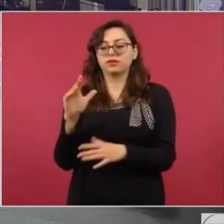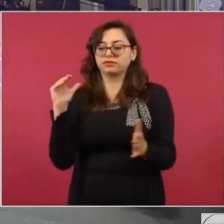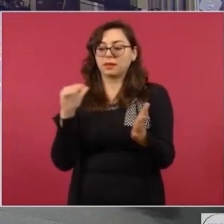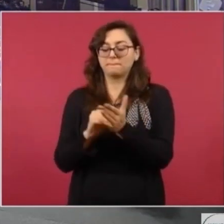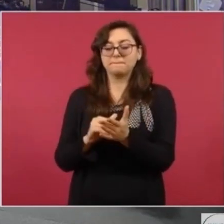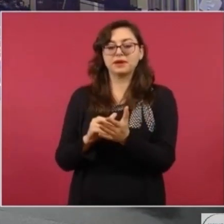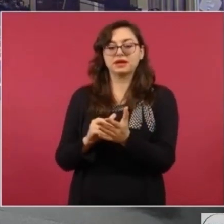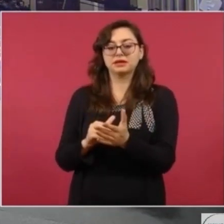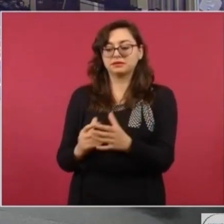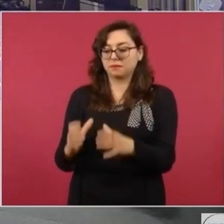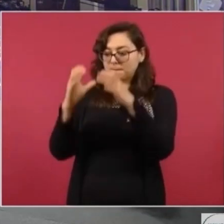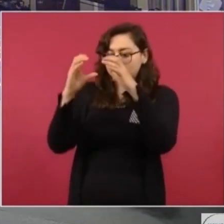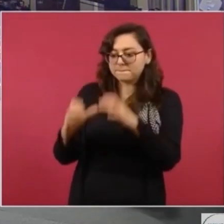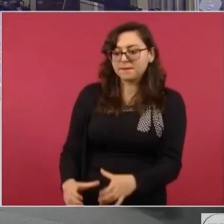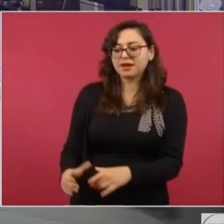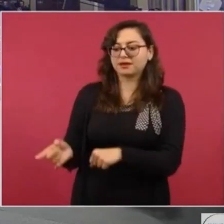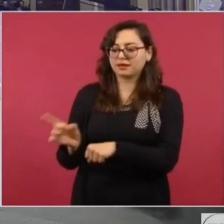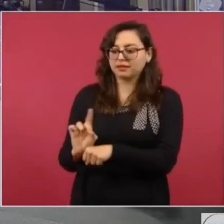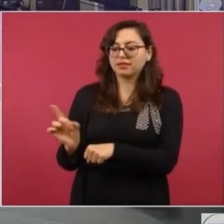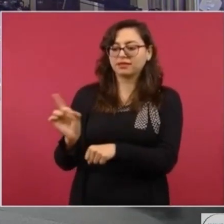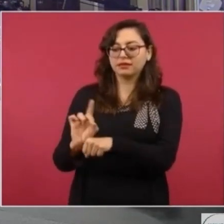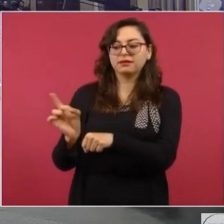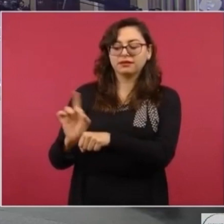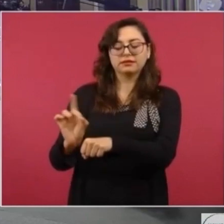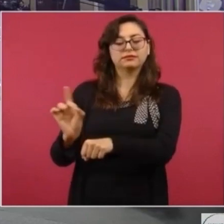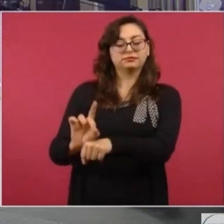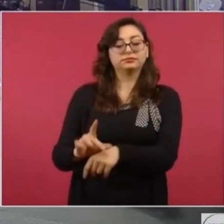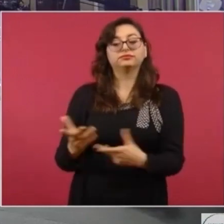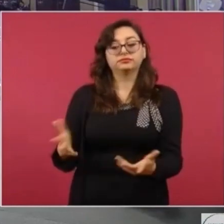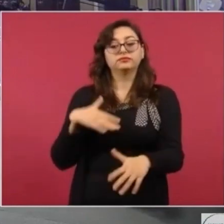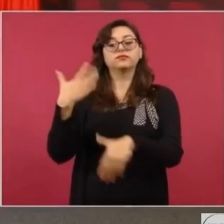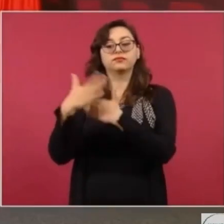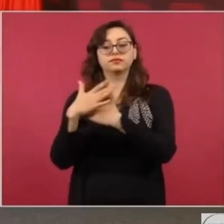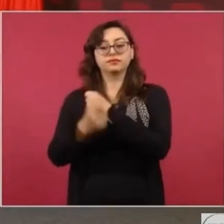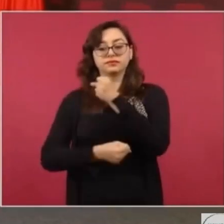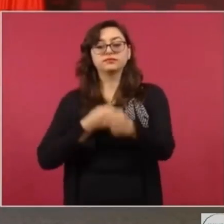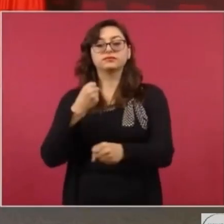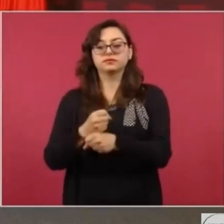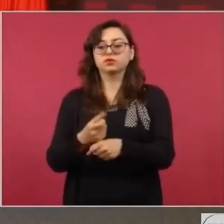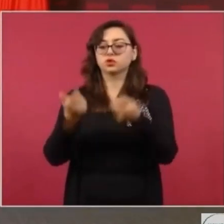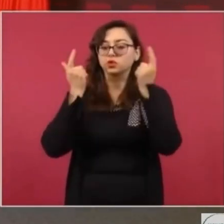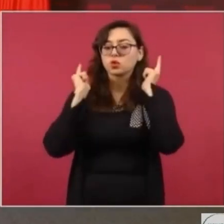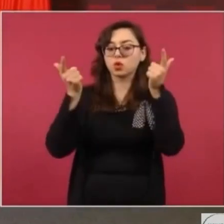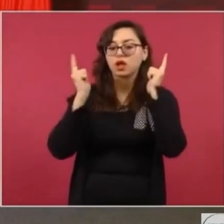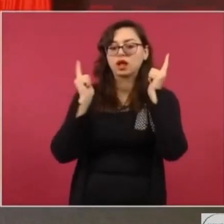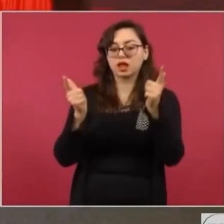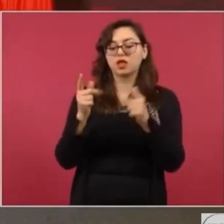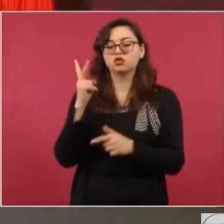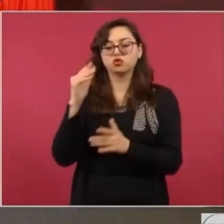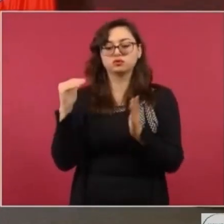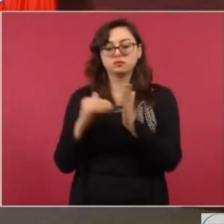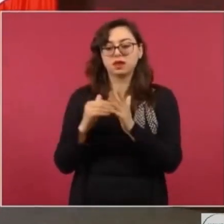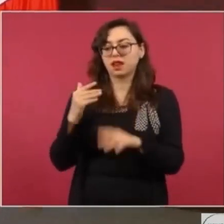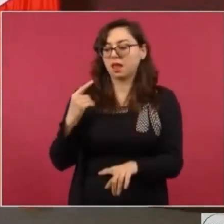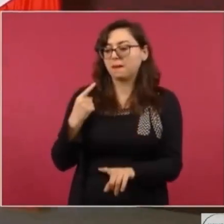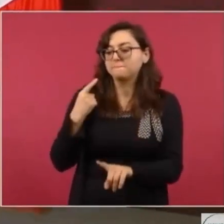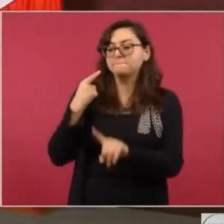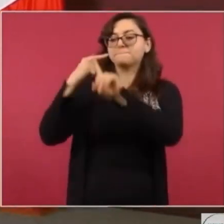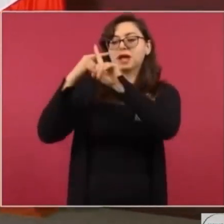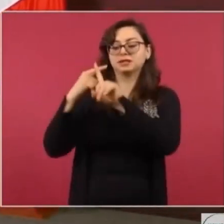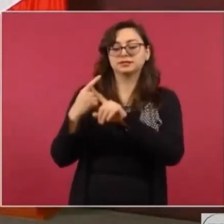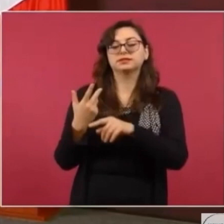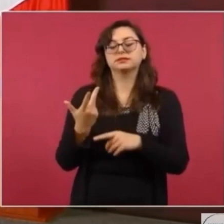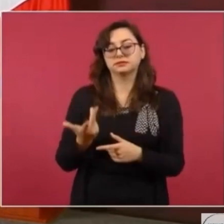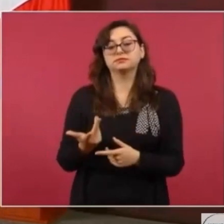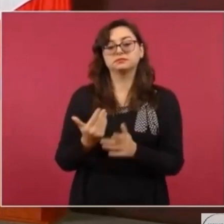Entonces espero que para el año próximo ya estemos como en 2.000. Íbamos así, ya lo